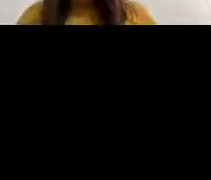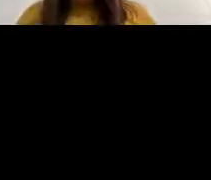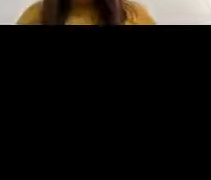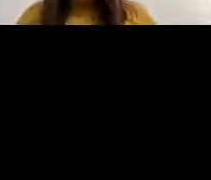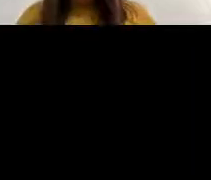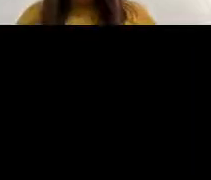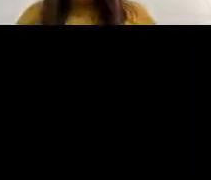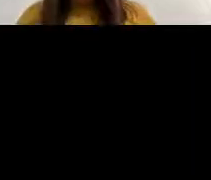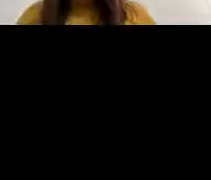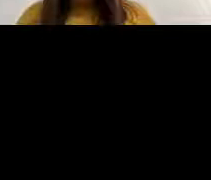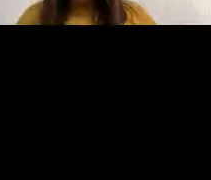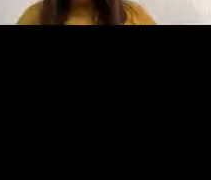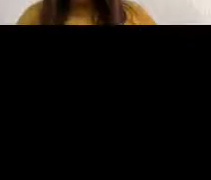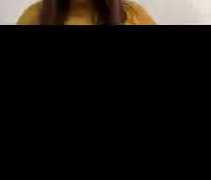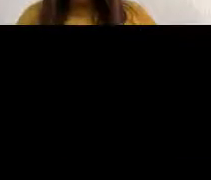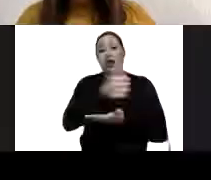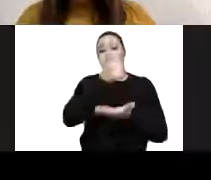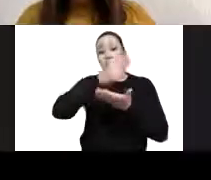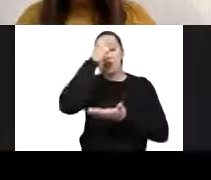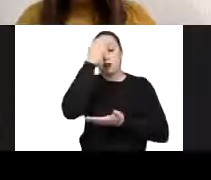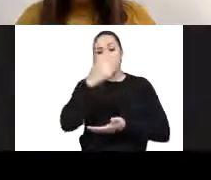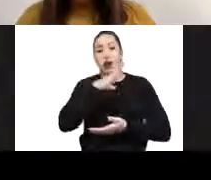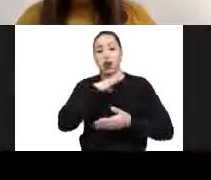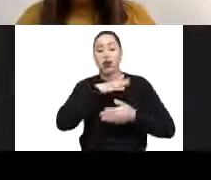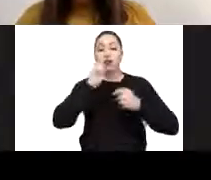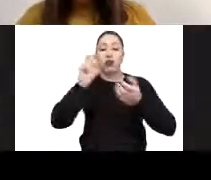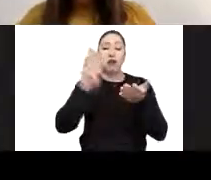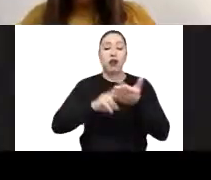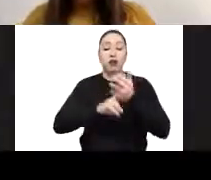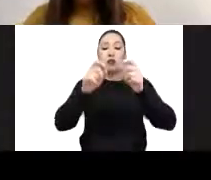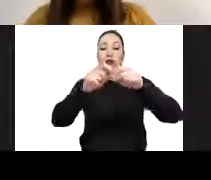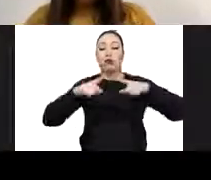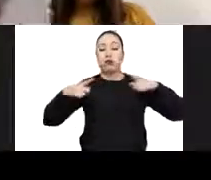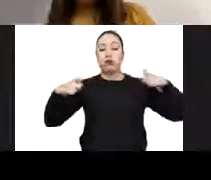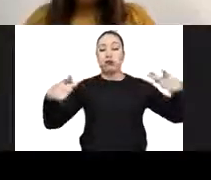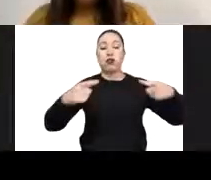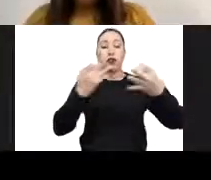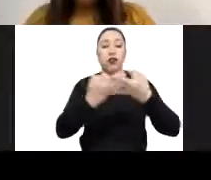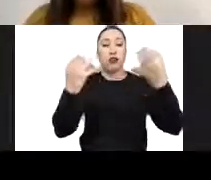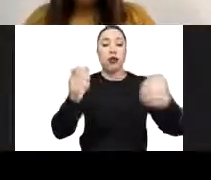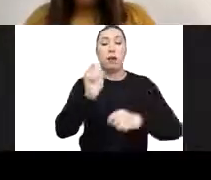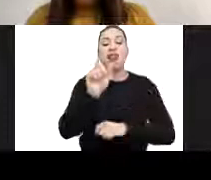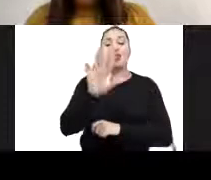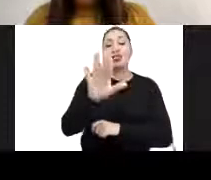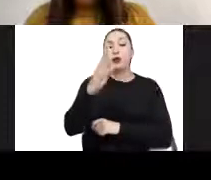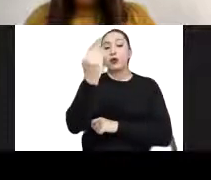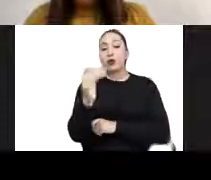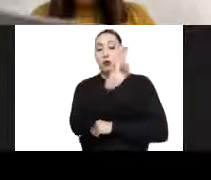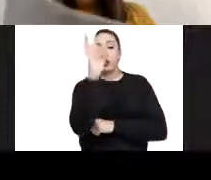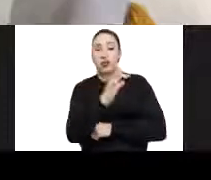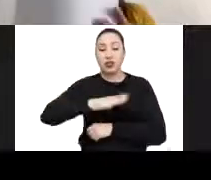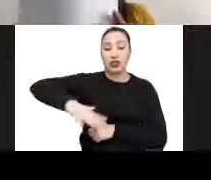México tiene una gran superficie, pero a mí lo que me gustaría resaltar es que el 59% de su